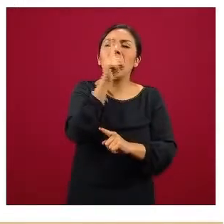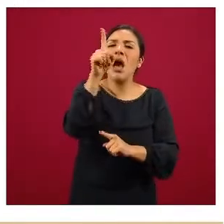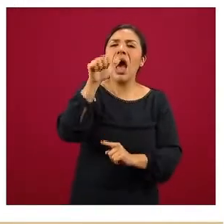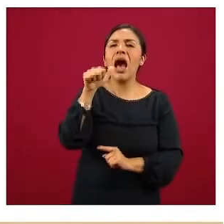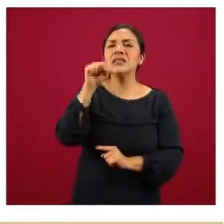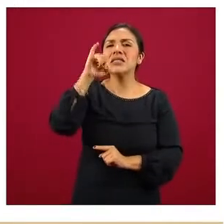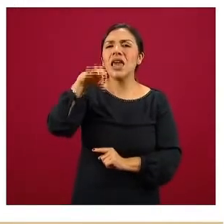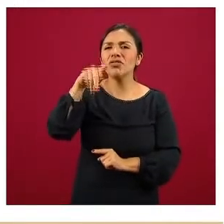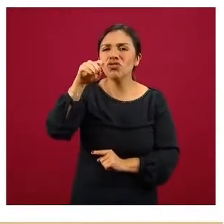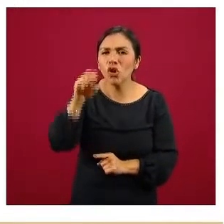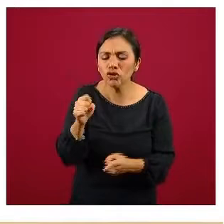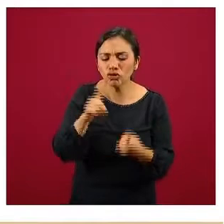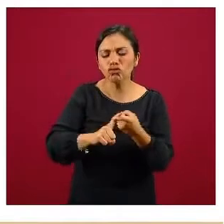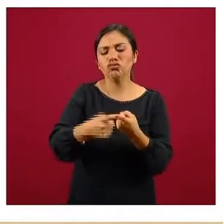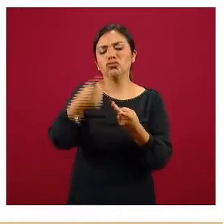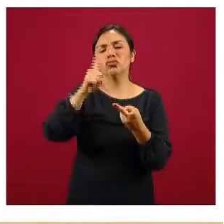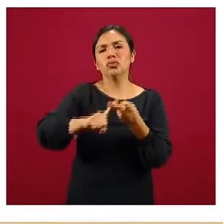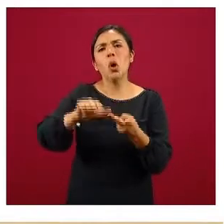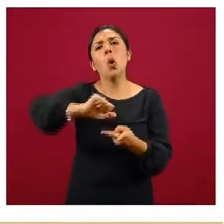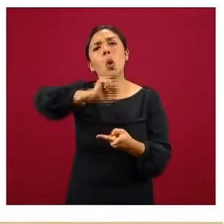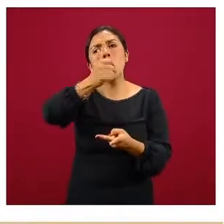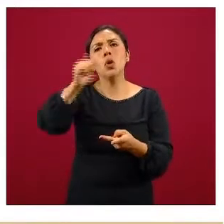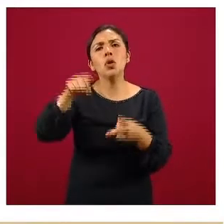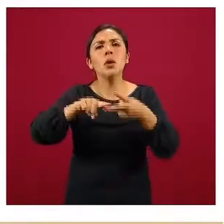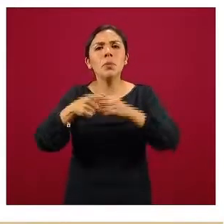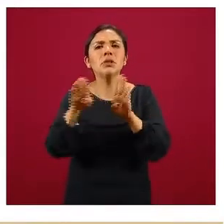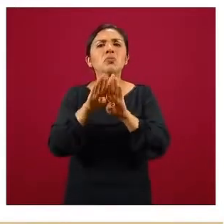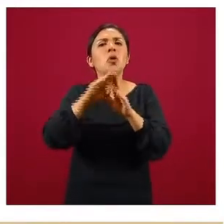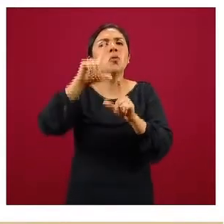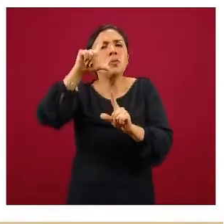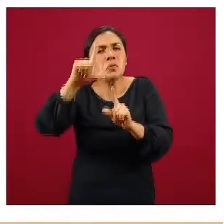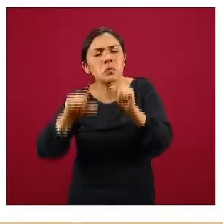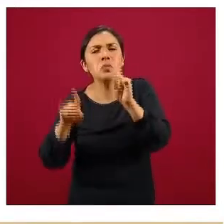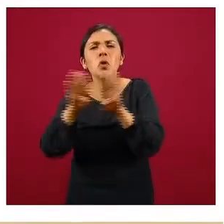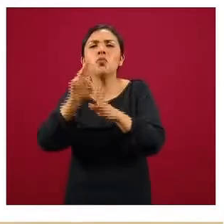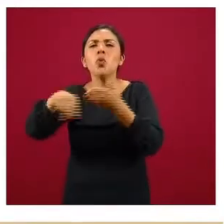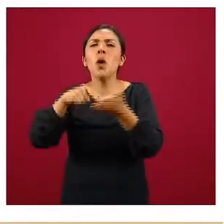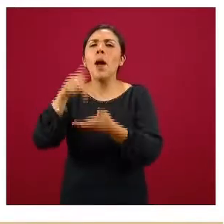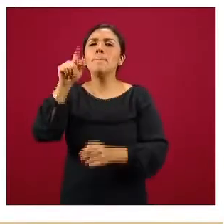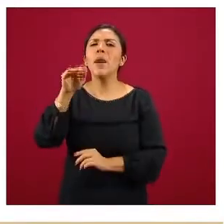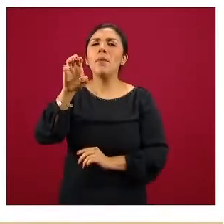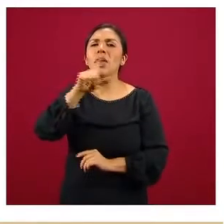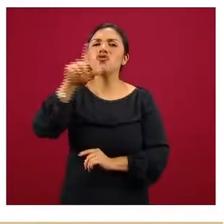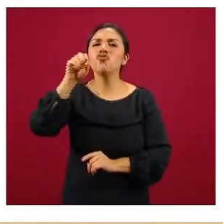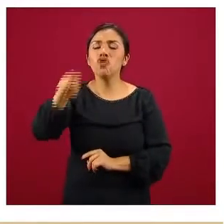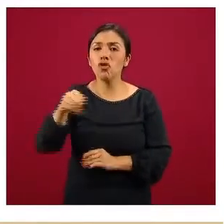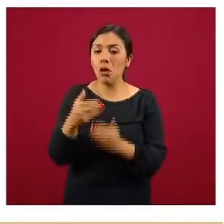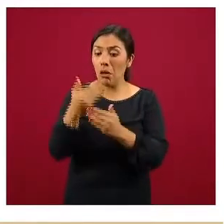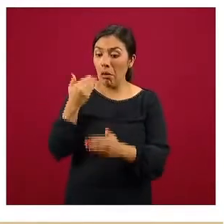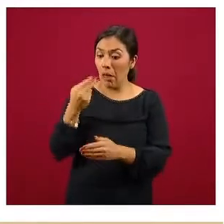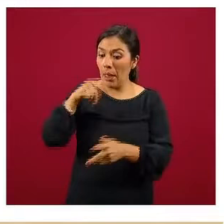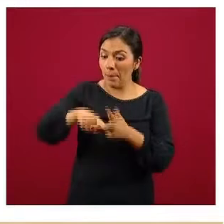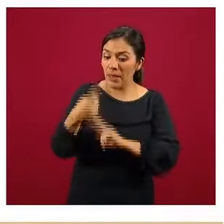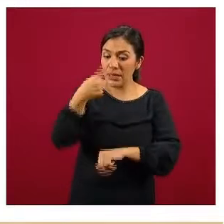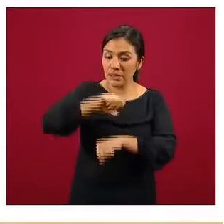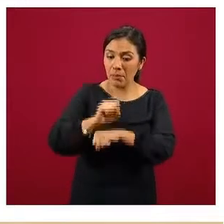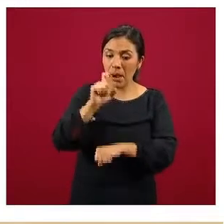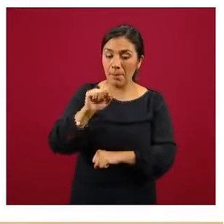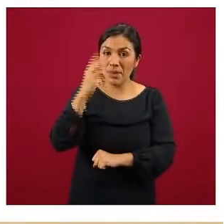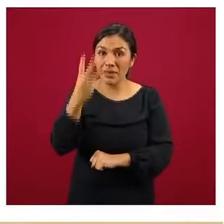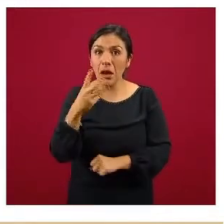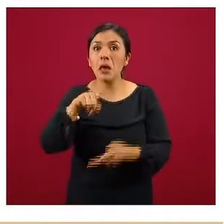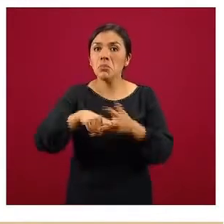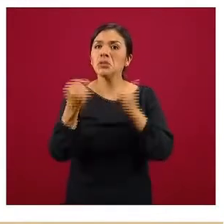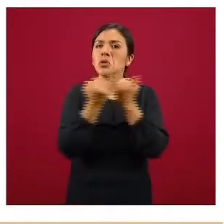Calvillo, y otros incluso han estado descendiendo como Pabellón de Arteaga, que se encuentra desde la semana 23, también con